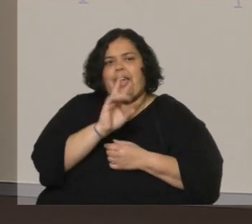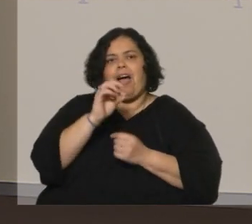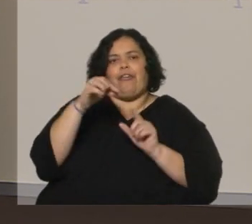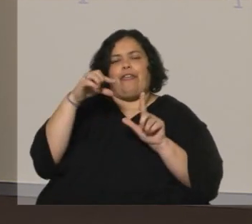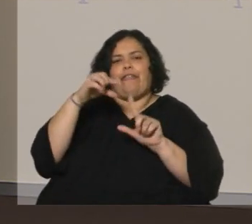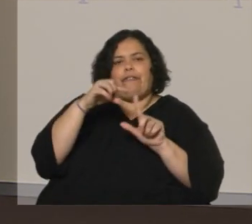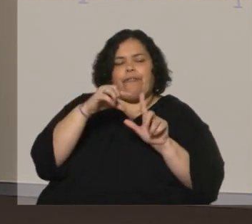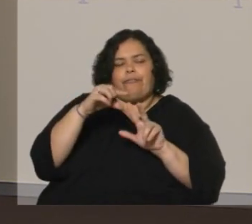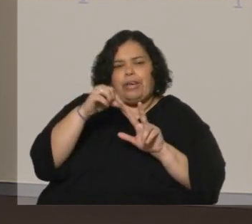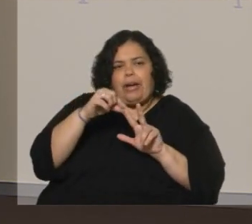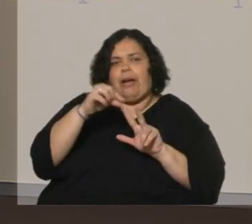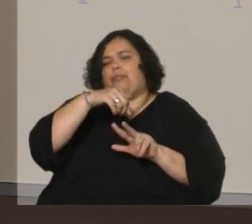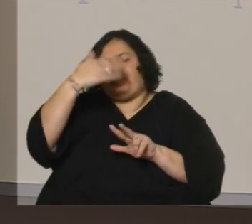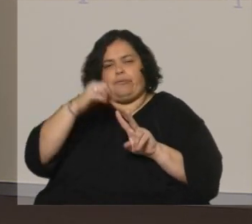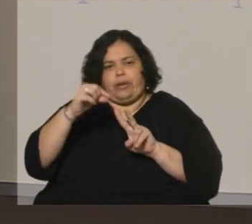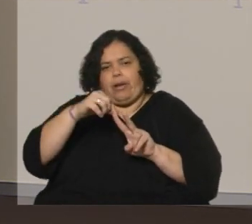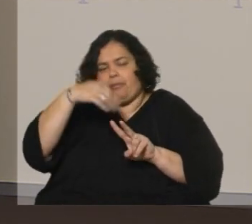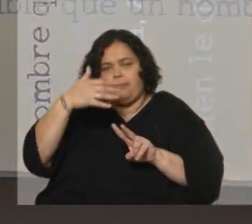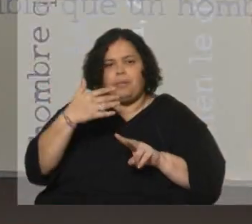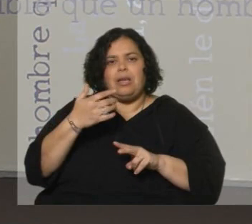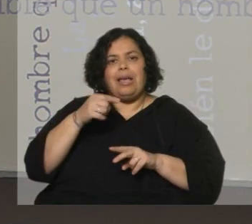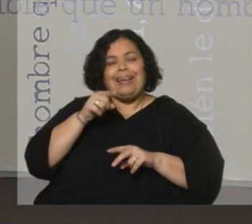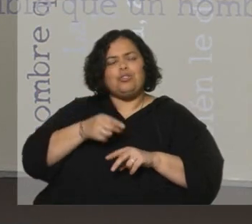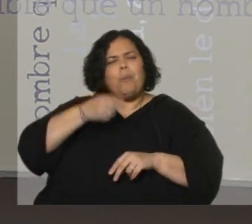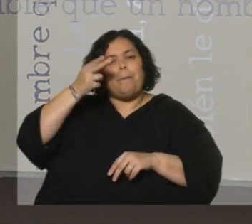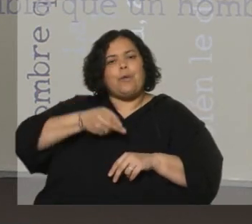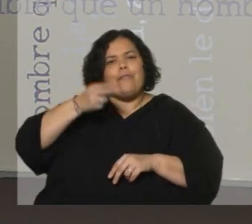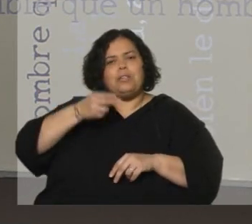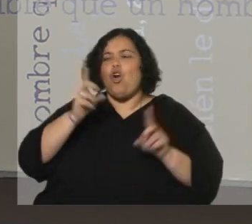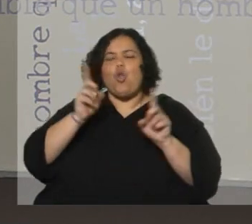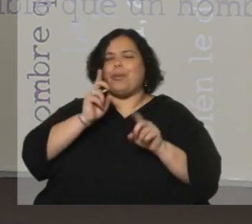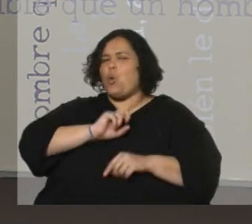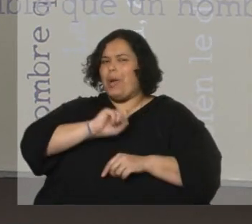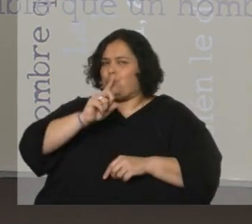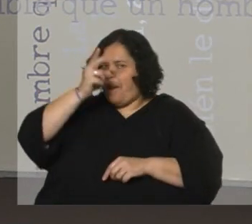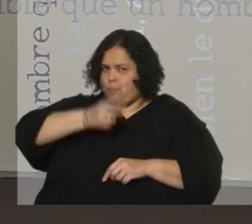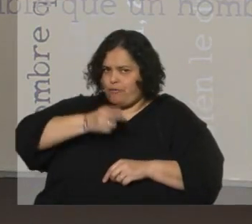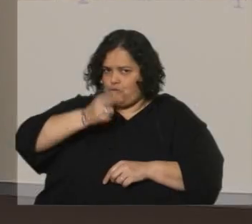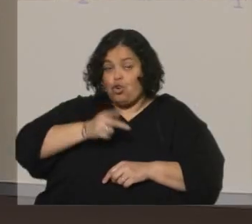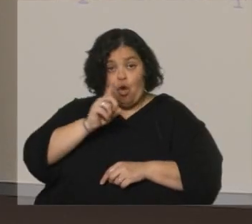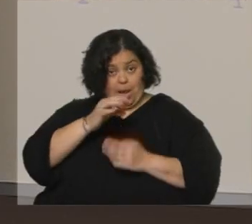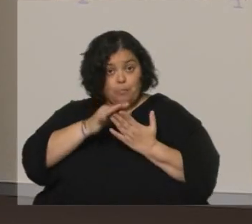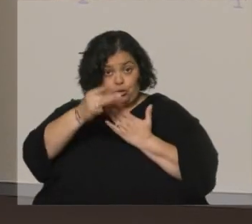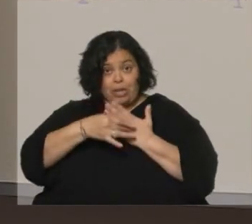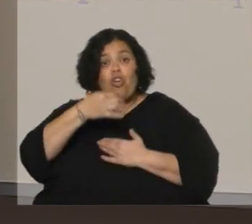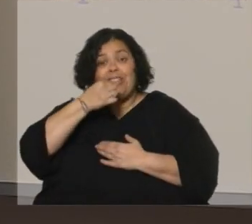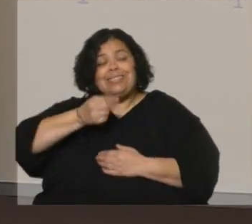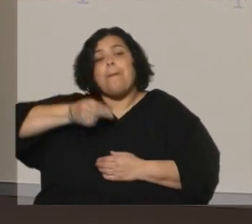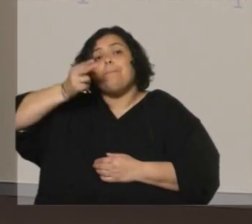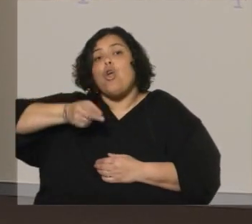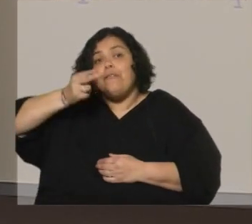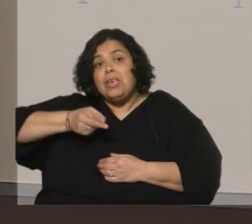prohibición denominativa no yo creo que pero no es una prohibición es es bueno el proyecto plantea eso de prohibir la denominación de